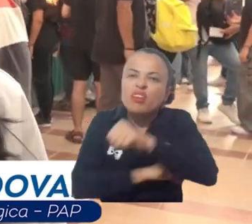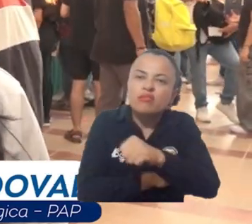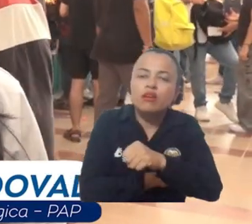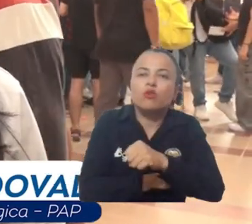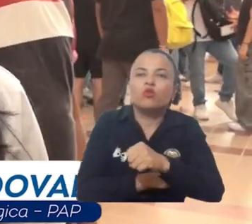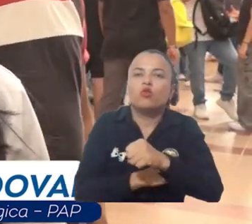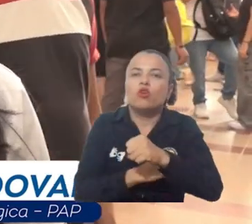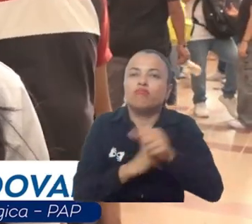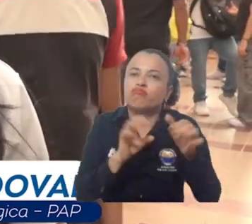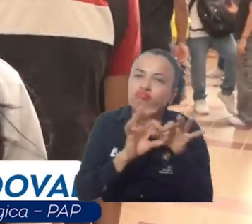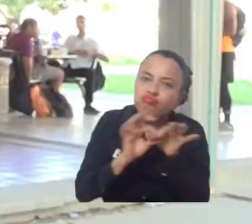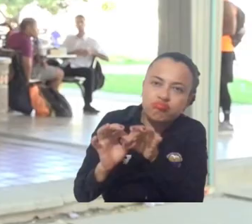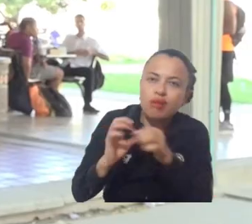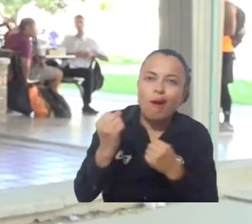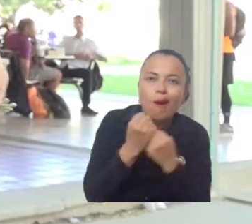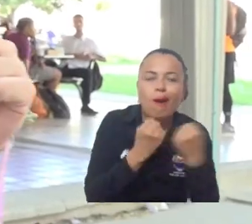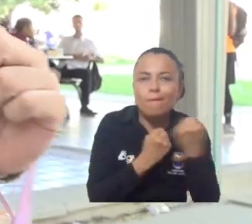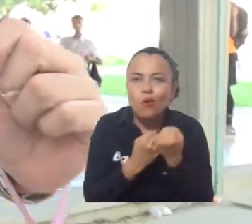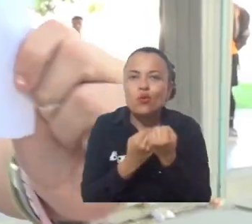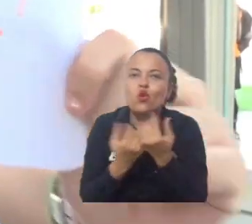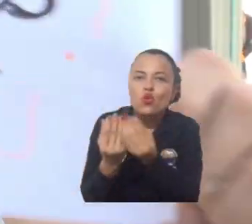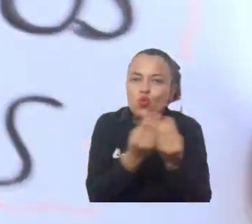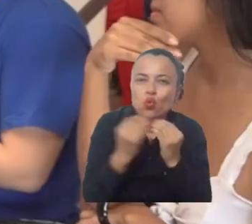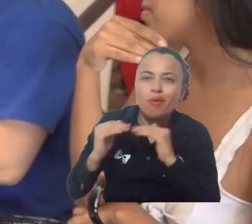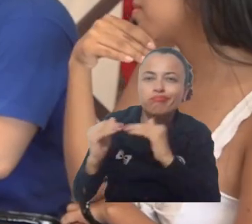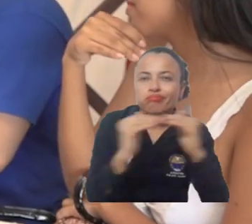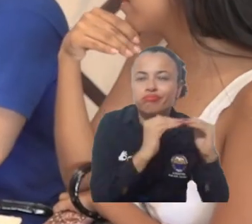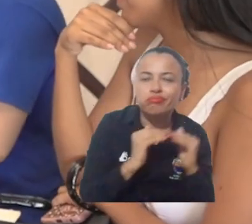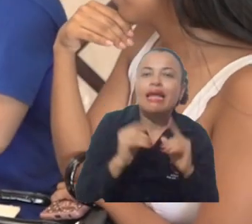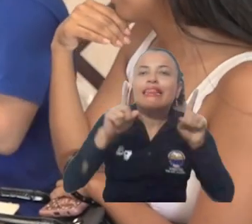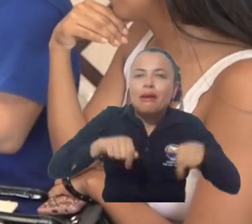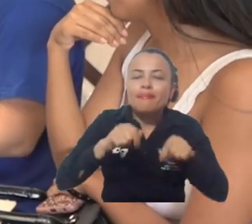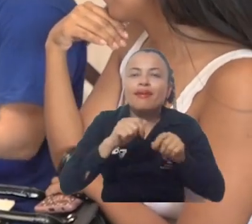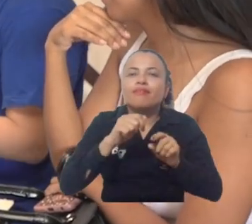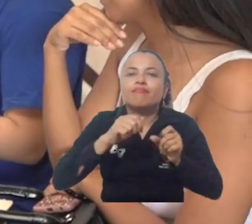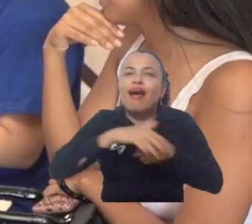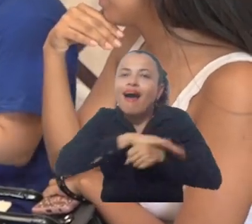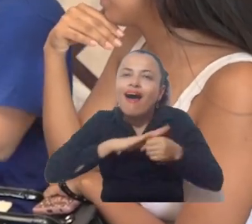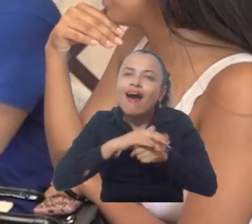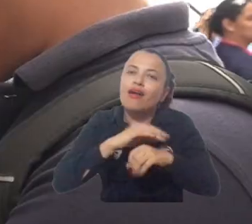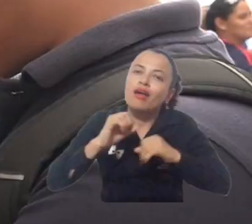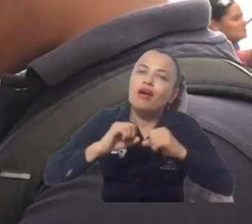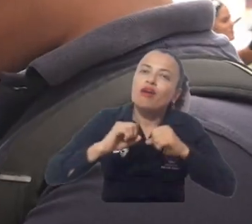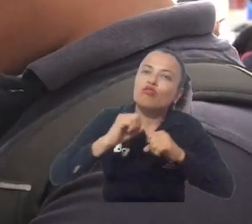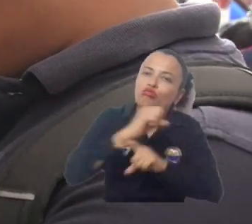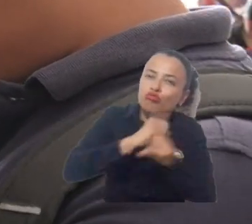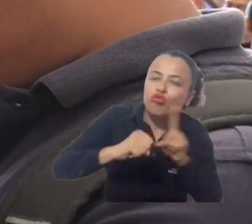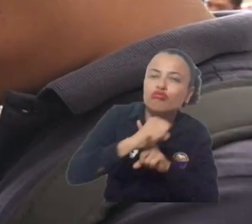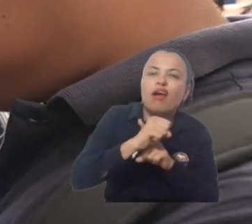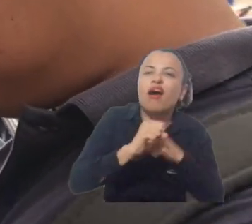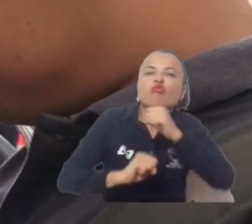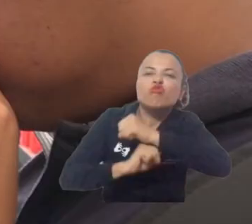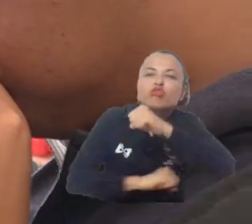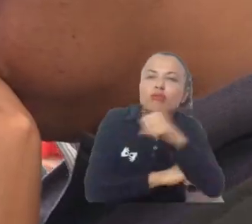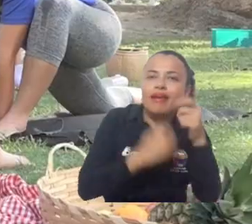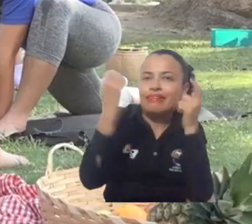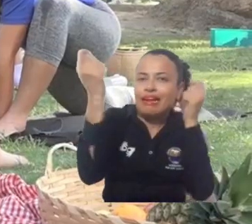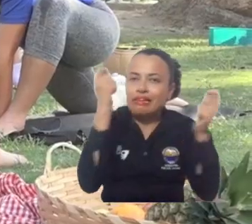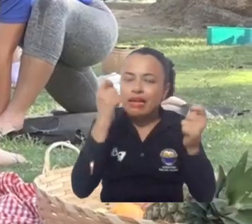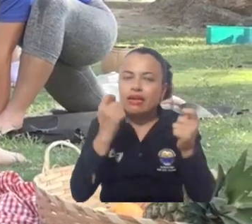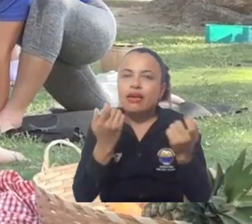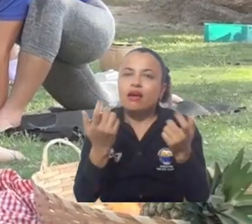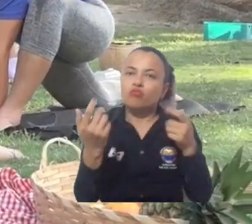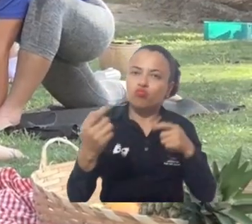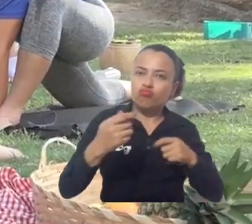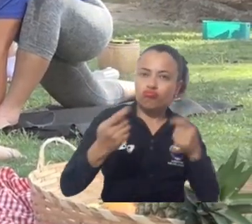con los grupos de pares También estamos trabajando con el área social todo lo que tiene que ver con el fortalecimiento de las estrategias de